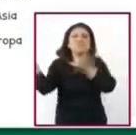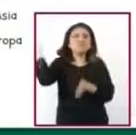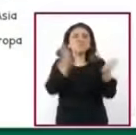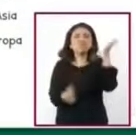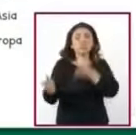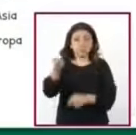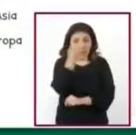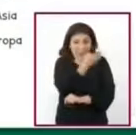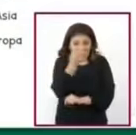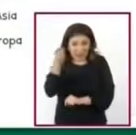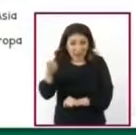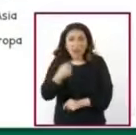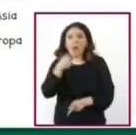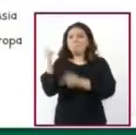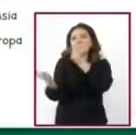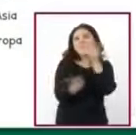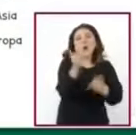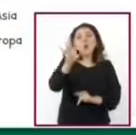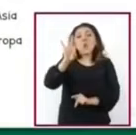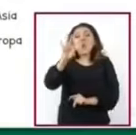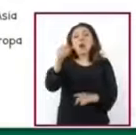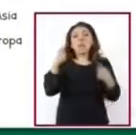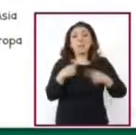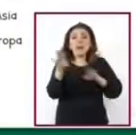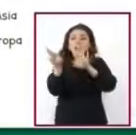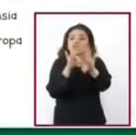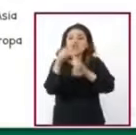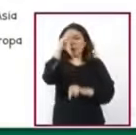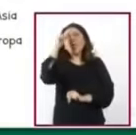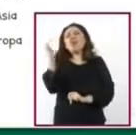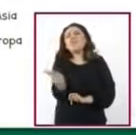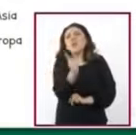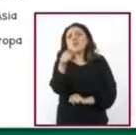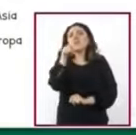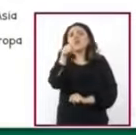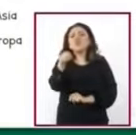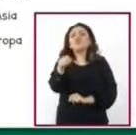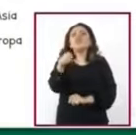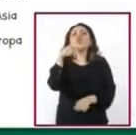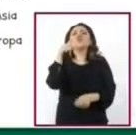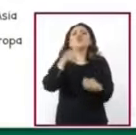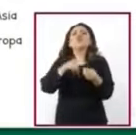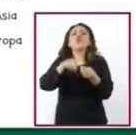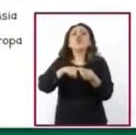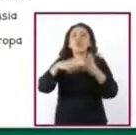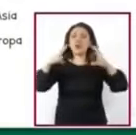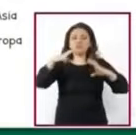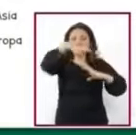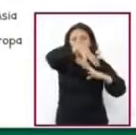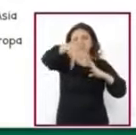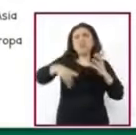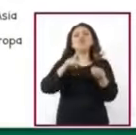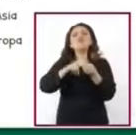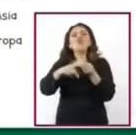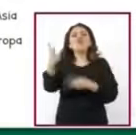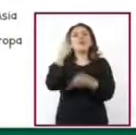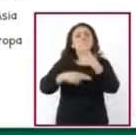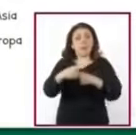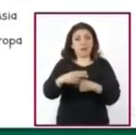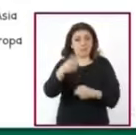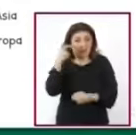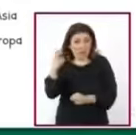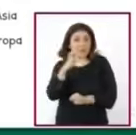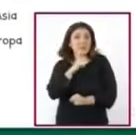De todas ellas, se entrevistaron a 40 para preguntar cuál es su continente de origen, obteniendo